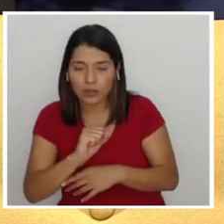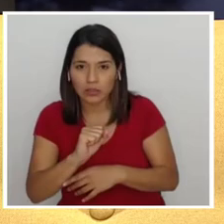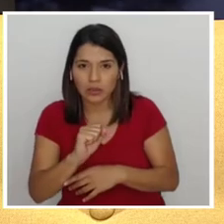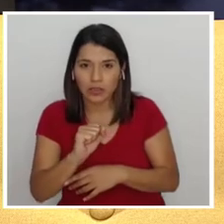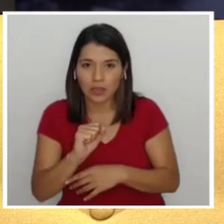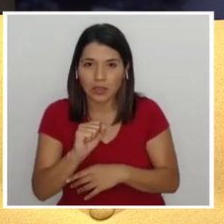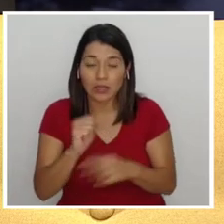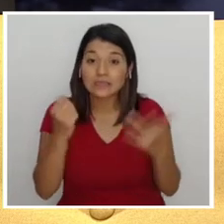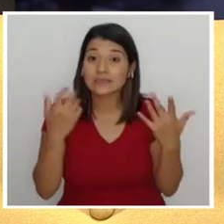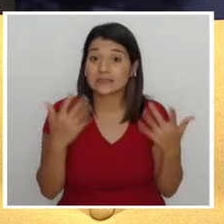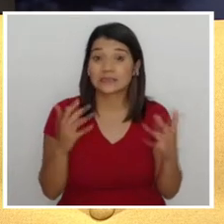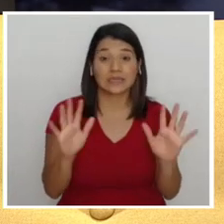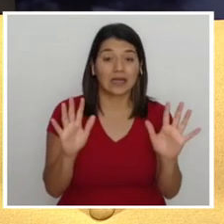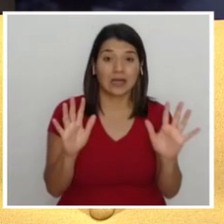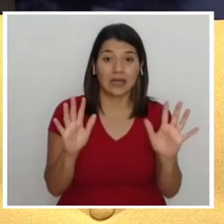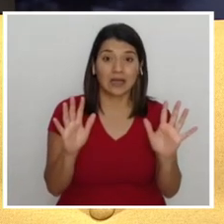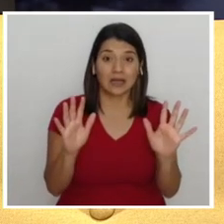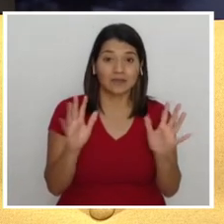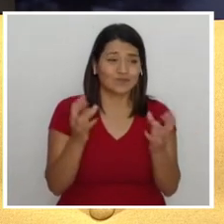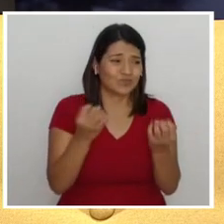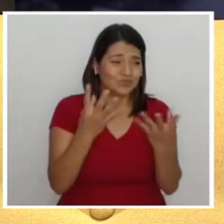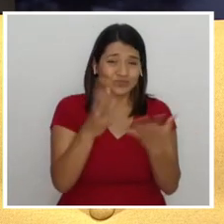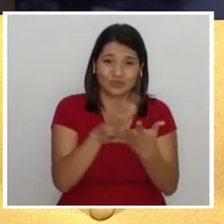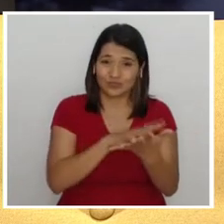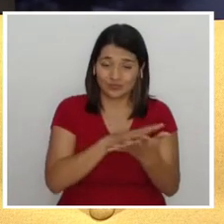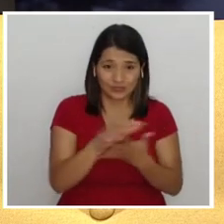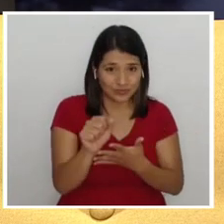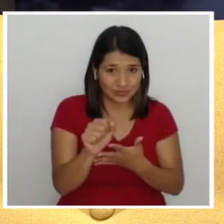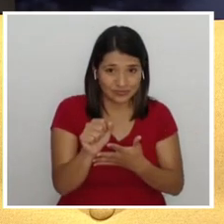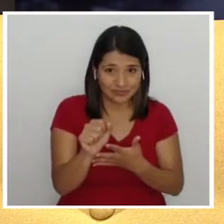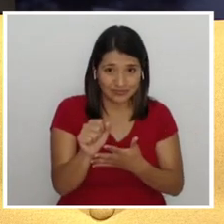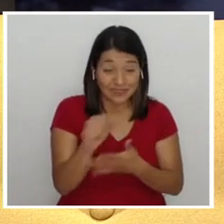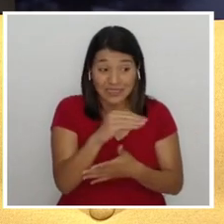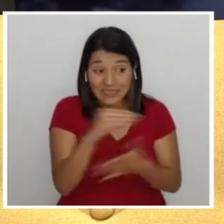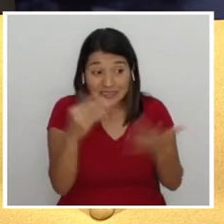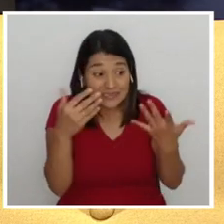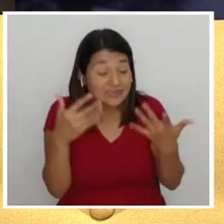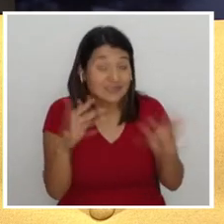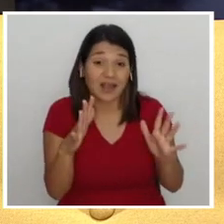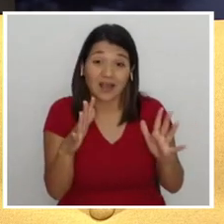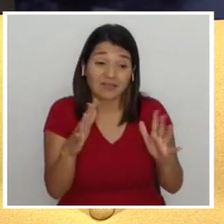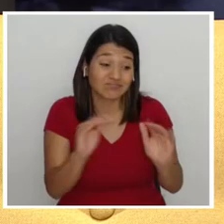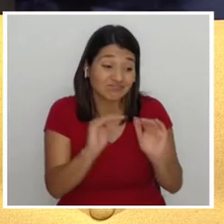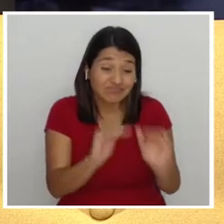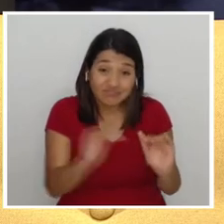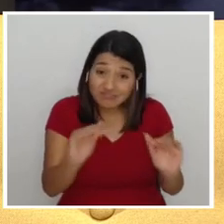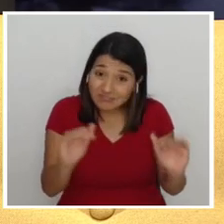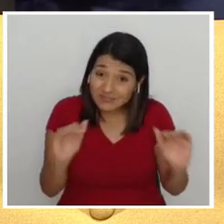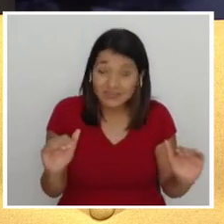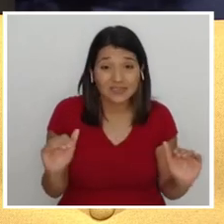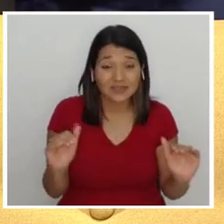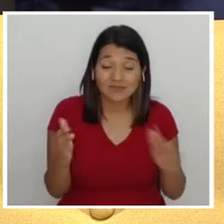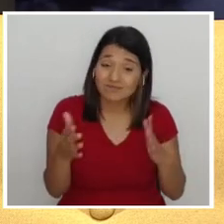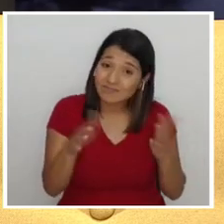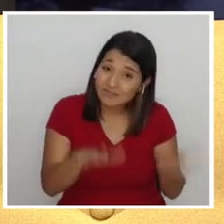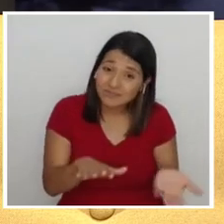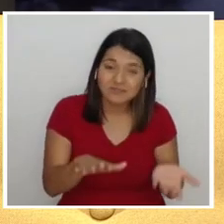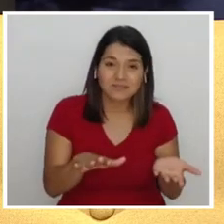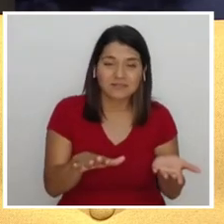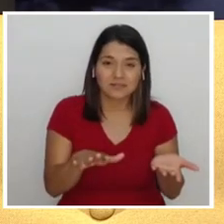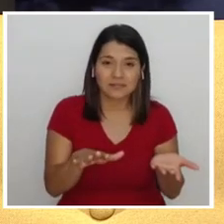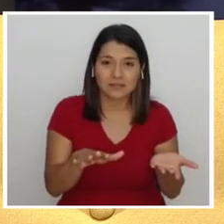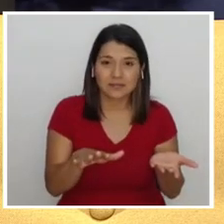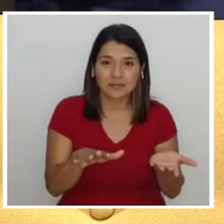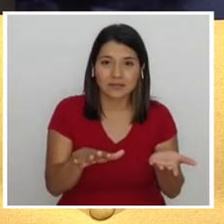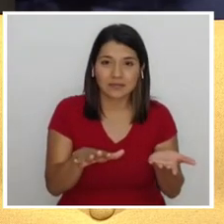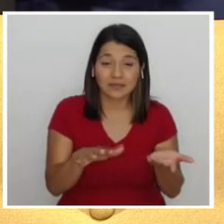ya el daño está hecho, que ya lamentablemente niños fallecieron